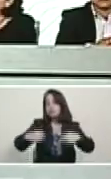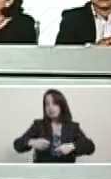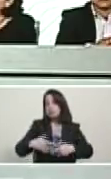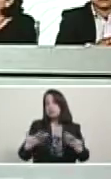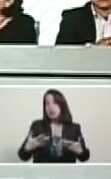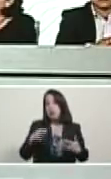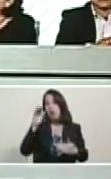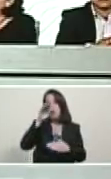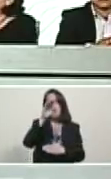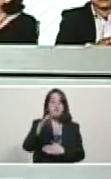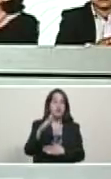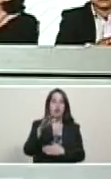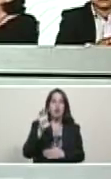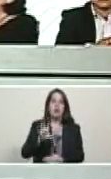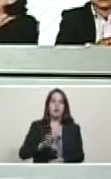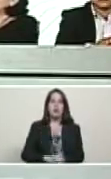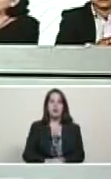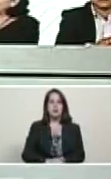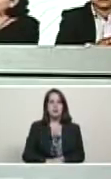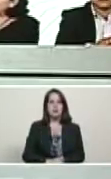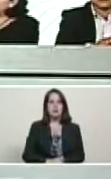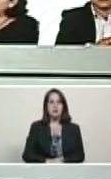destino de nuestra nación